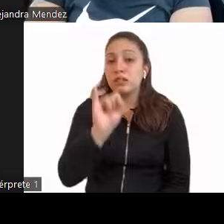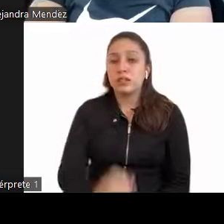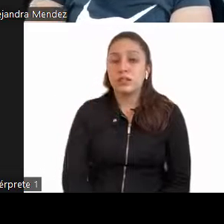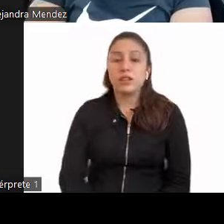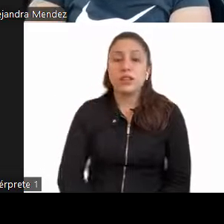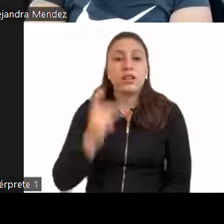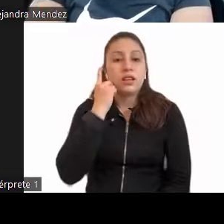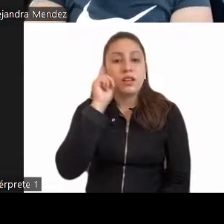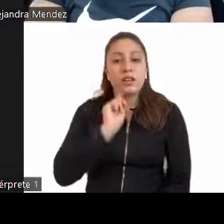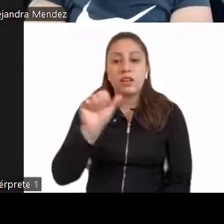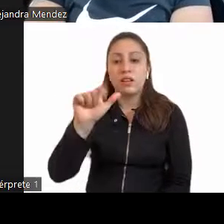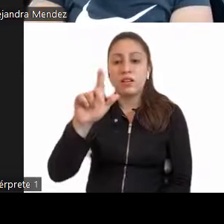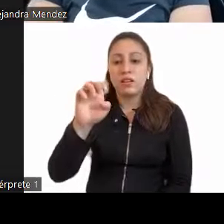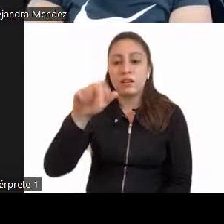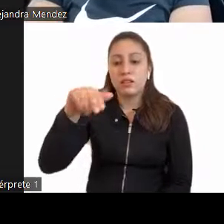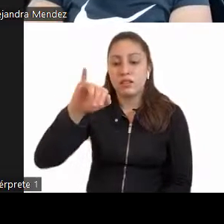Méndez Vicuña.